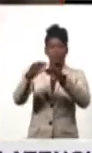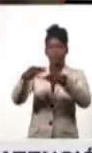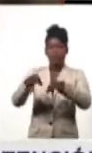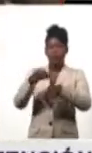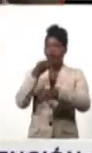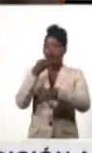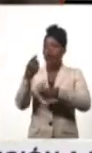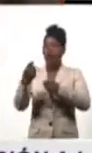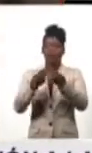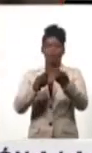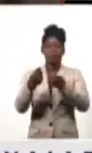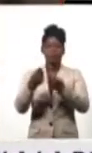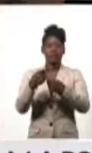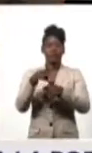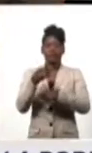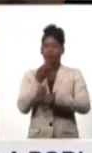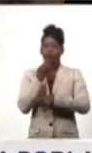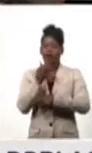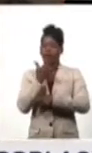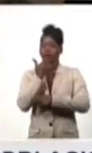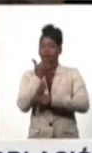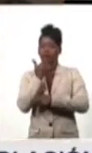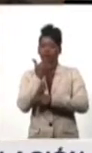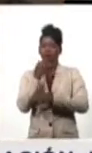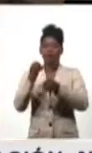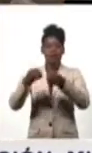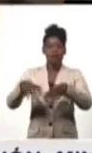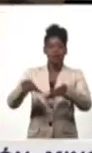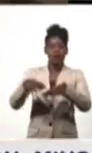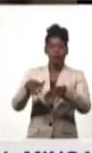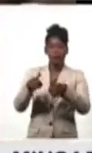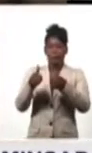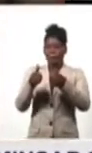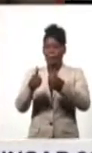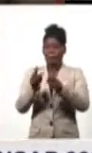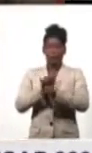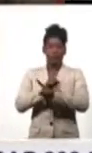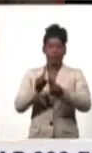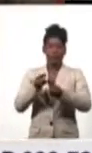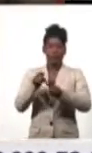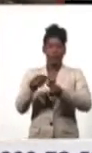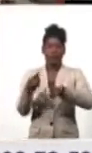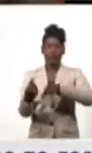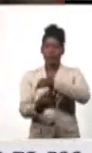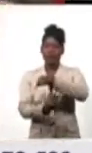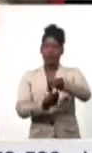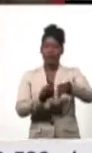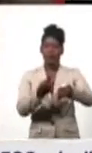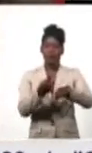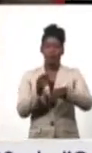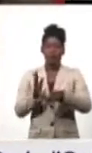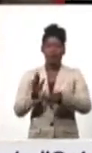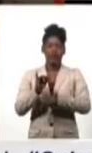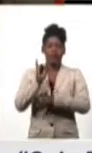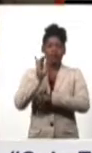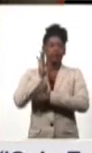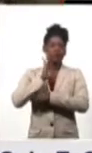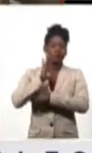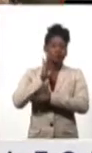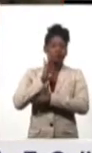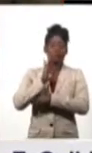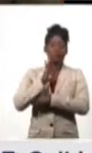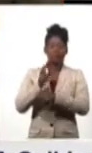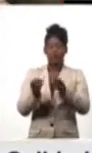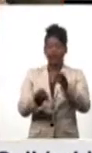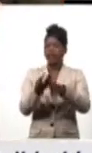tienen un control sanitario adecuado y que por tanto entonces eso genera un campo propicio para que se generen estas enfermedades.